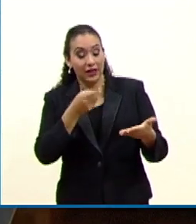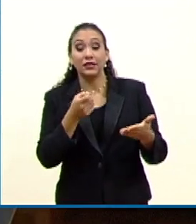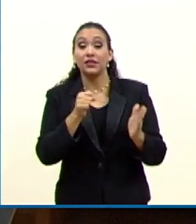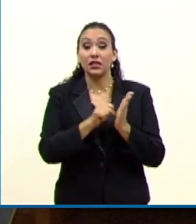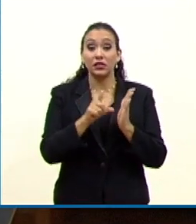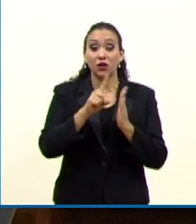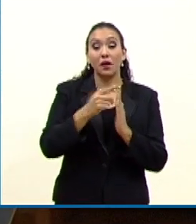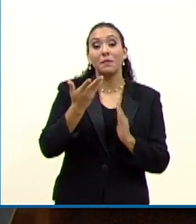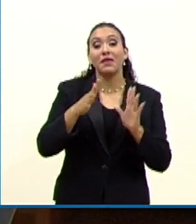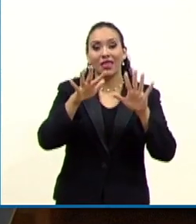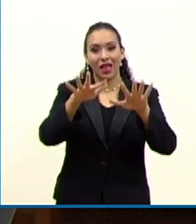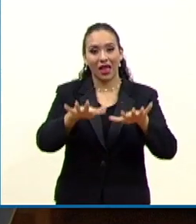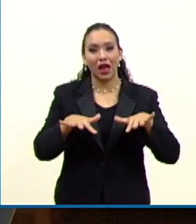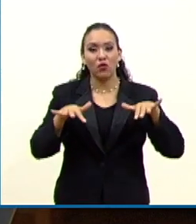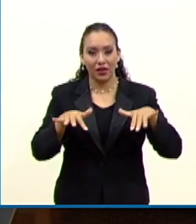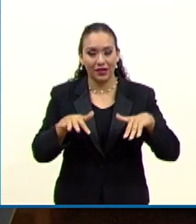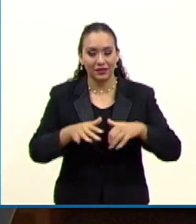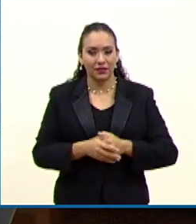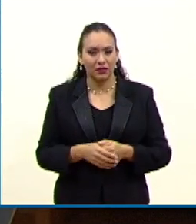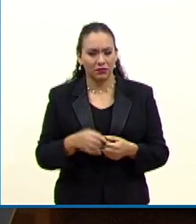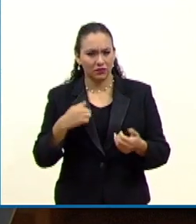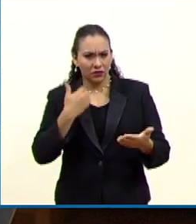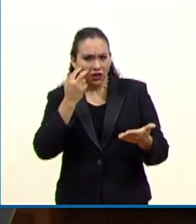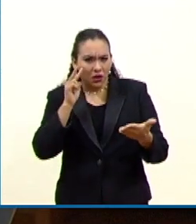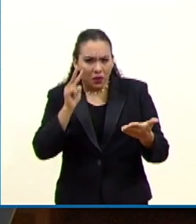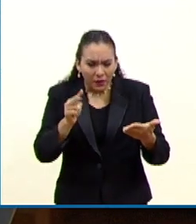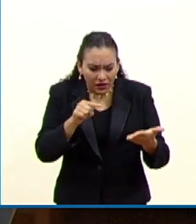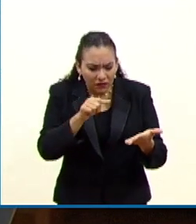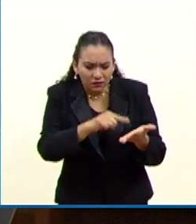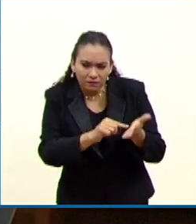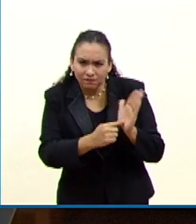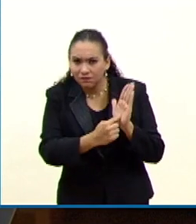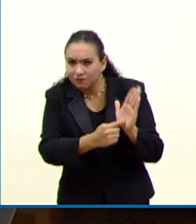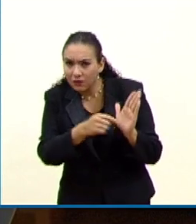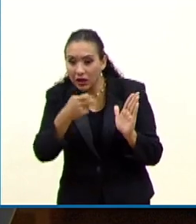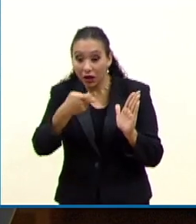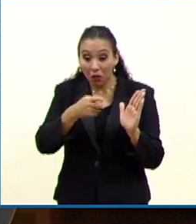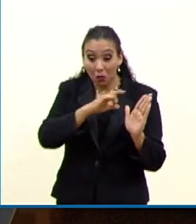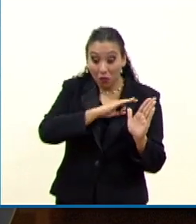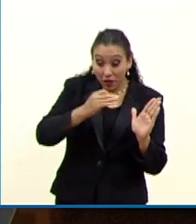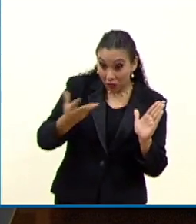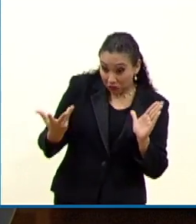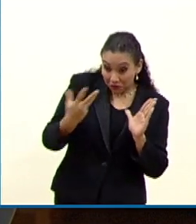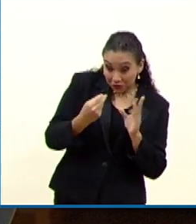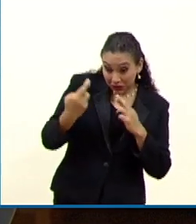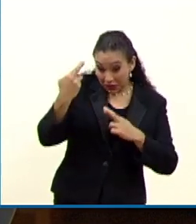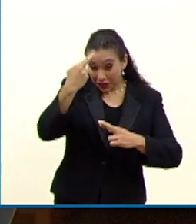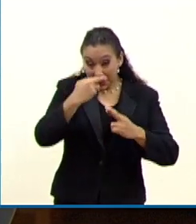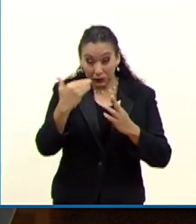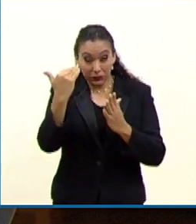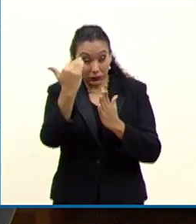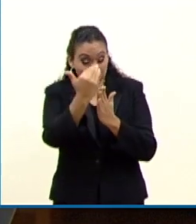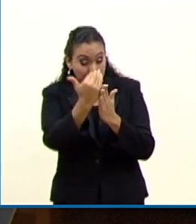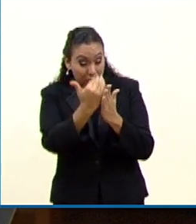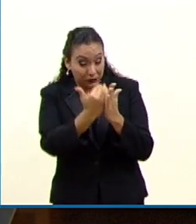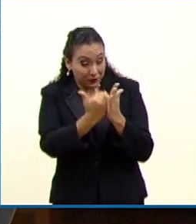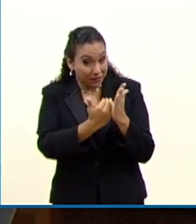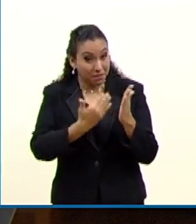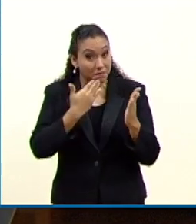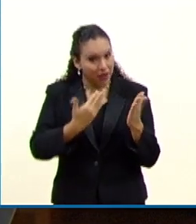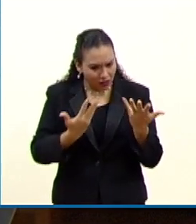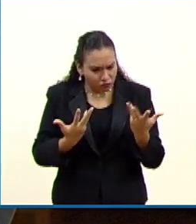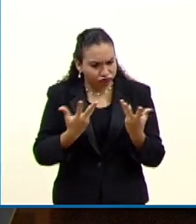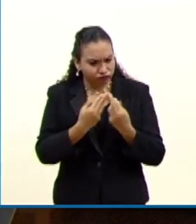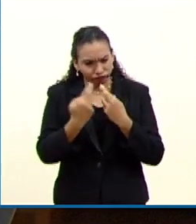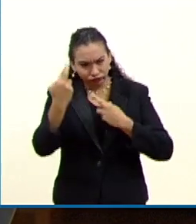de audiencia. Yo quisiera ver qué posibilidad existe de poder analizar cuidadosamente estas argumentaciones de la